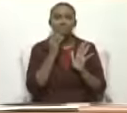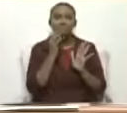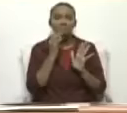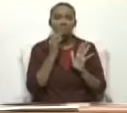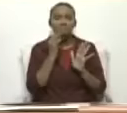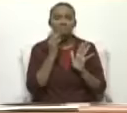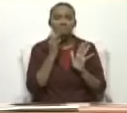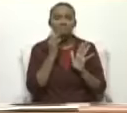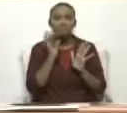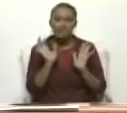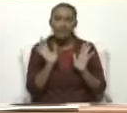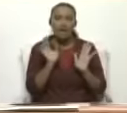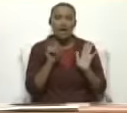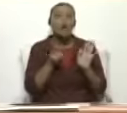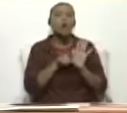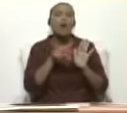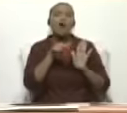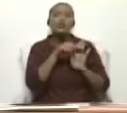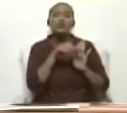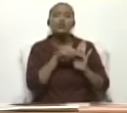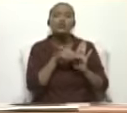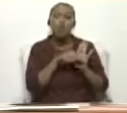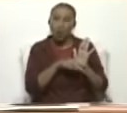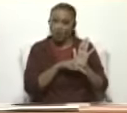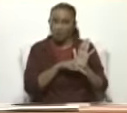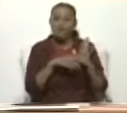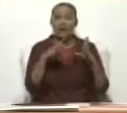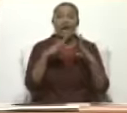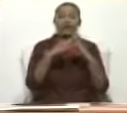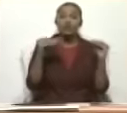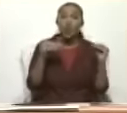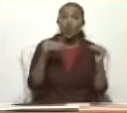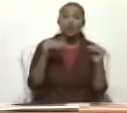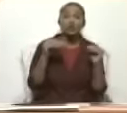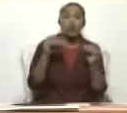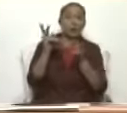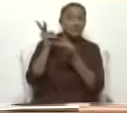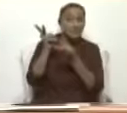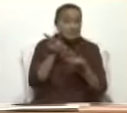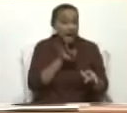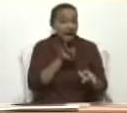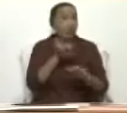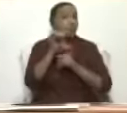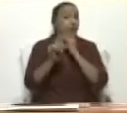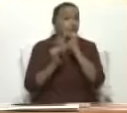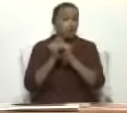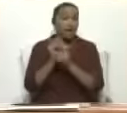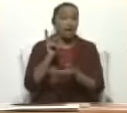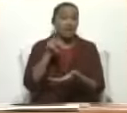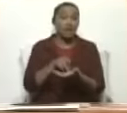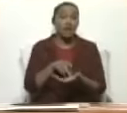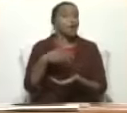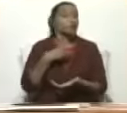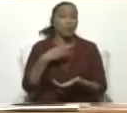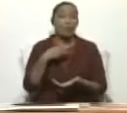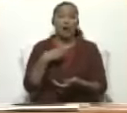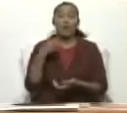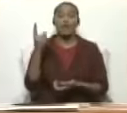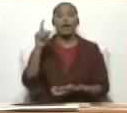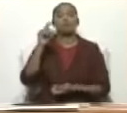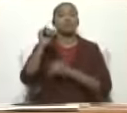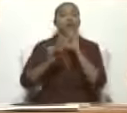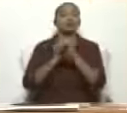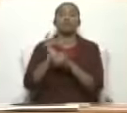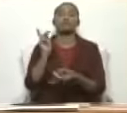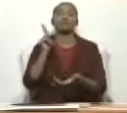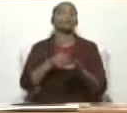Una regla para todos los que vienen. Invitados por el CNE, para acá no puede venir alguien a decir, llegué yo.